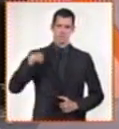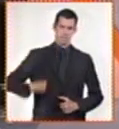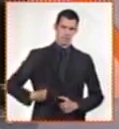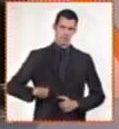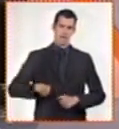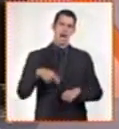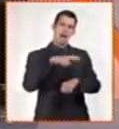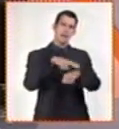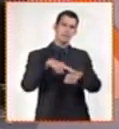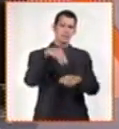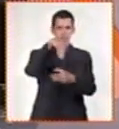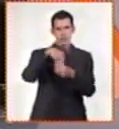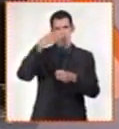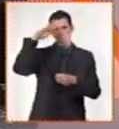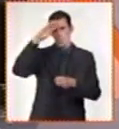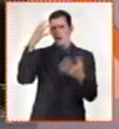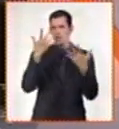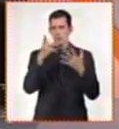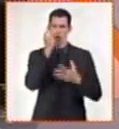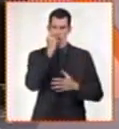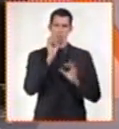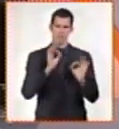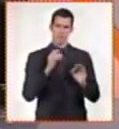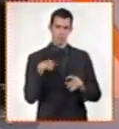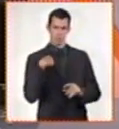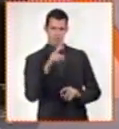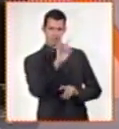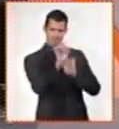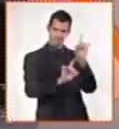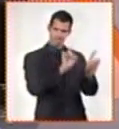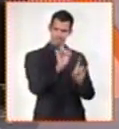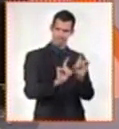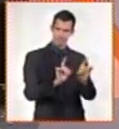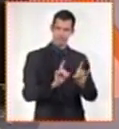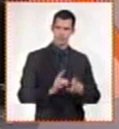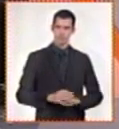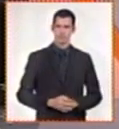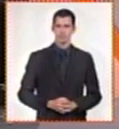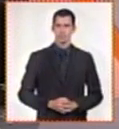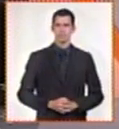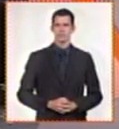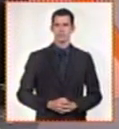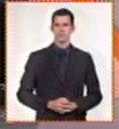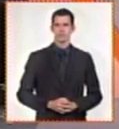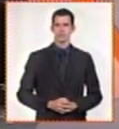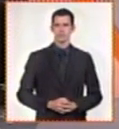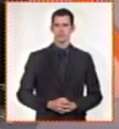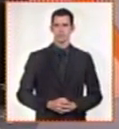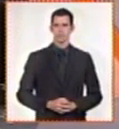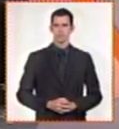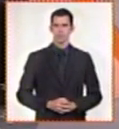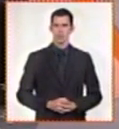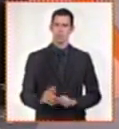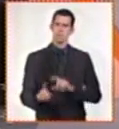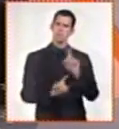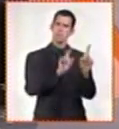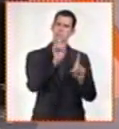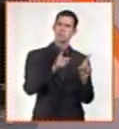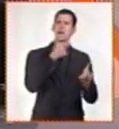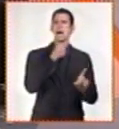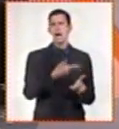nuestro país. Hablamos de muchos temas, empezamos por supuesto por noticias recientes, cómo ha sido la visita de